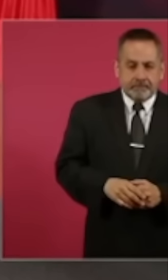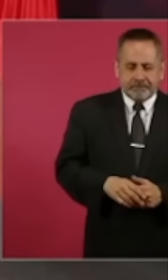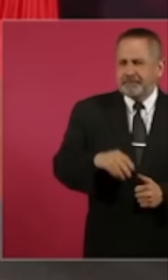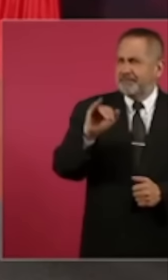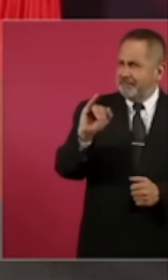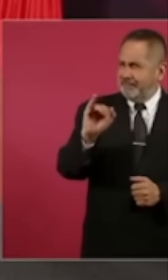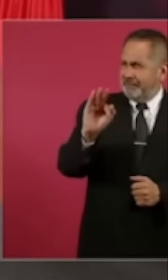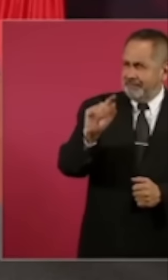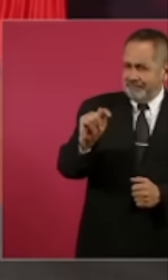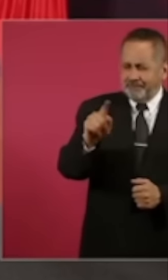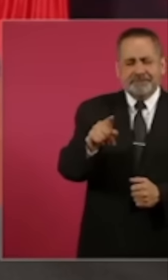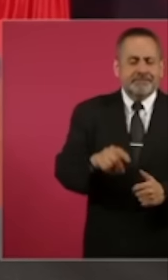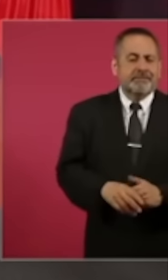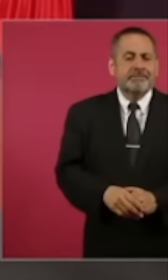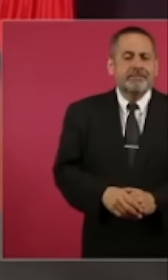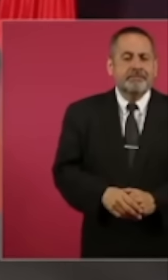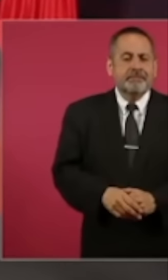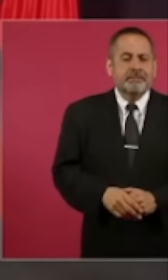IFETEL.